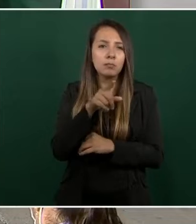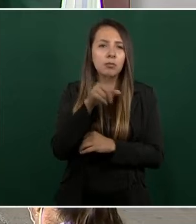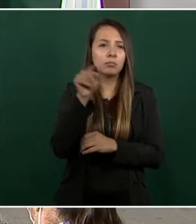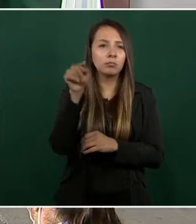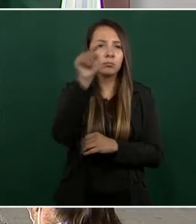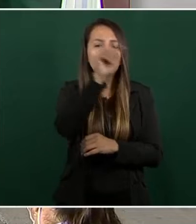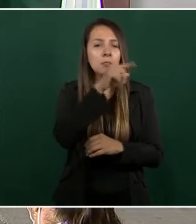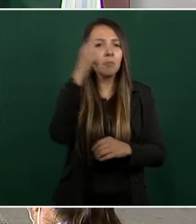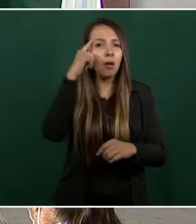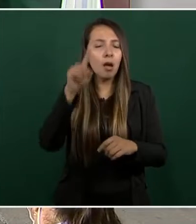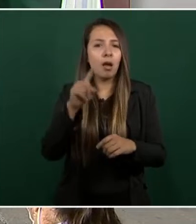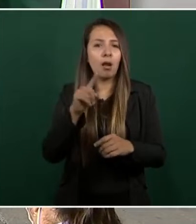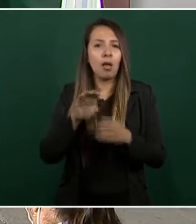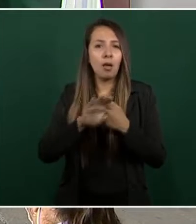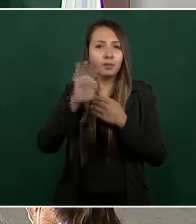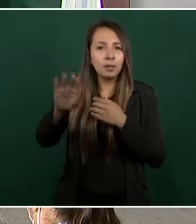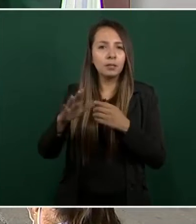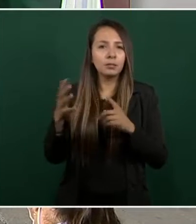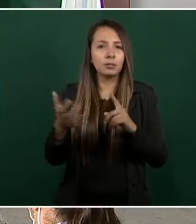antisecuestro. Adelante, por favor.